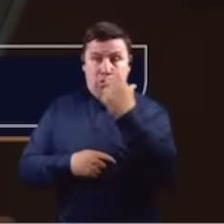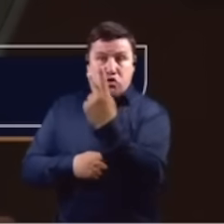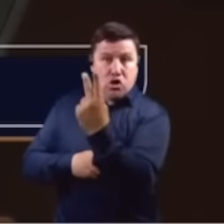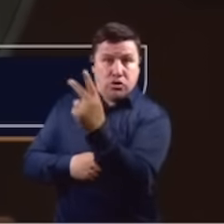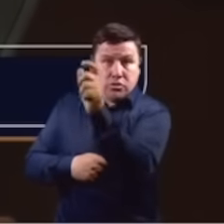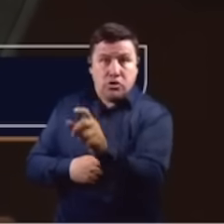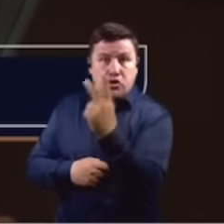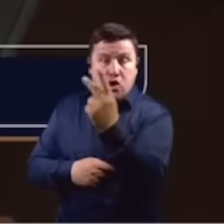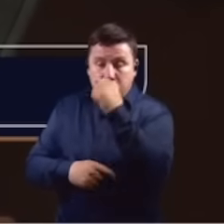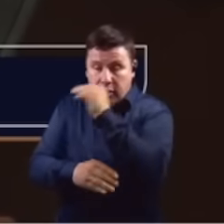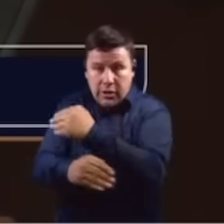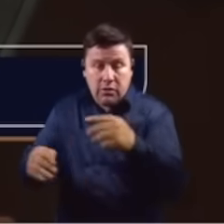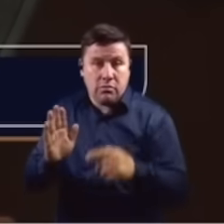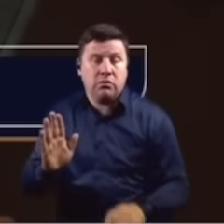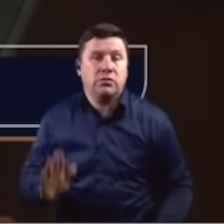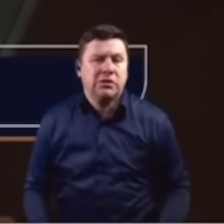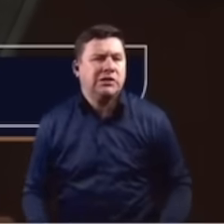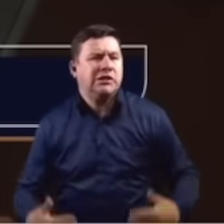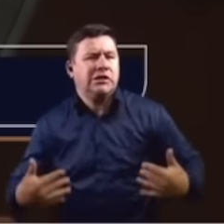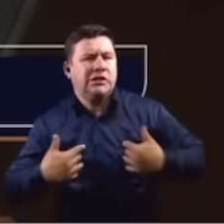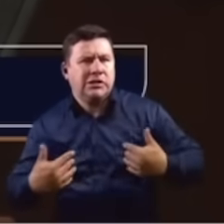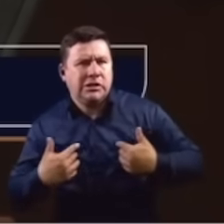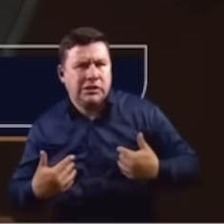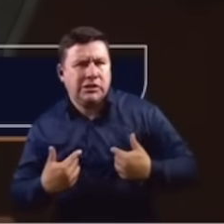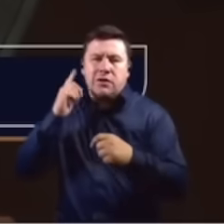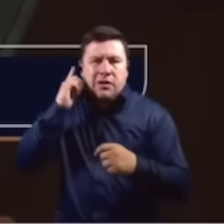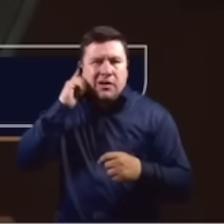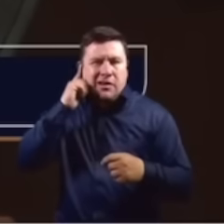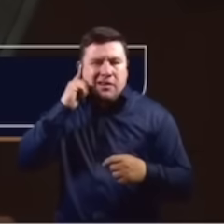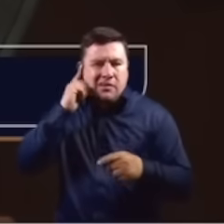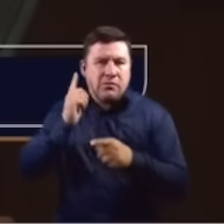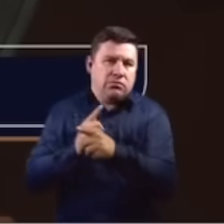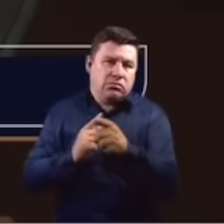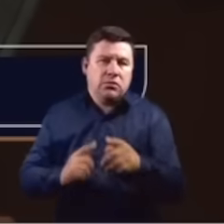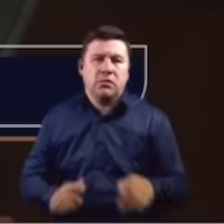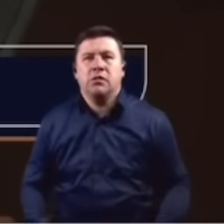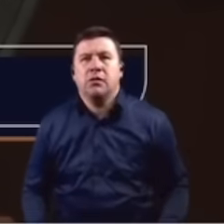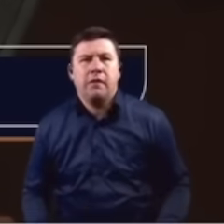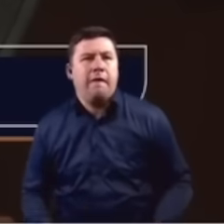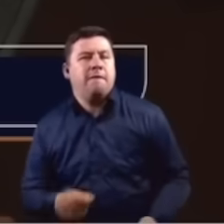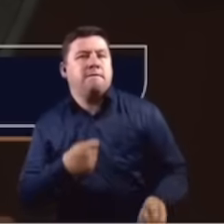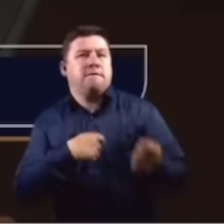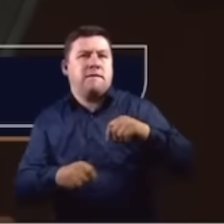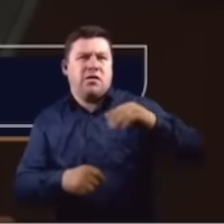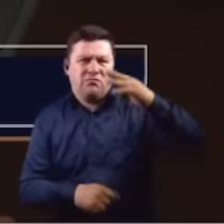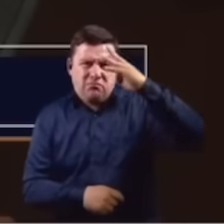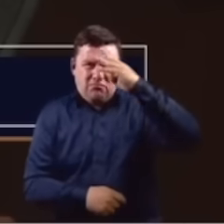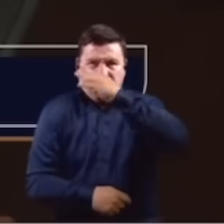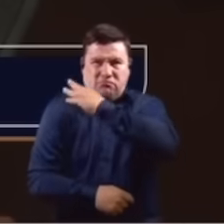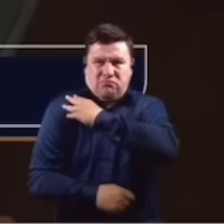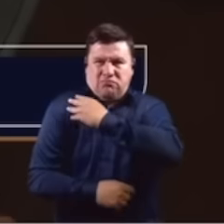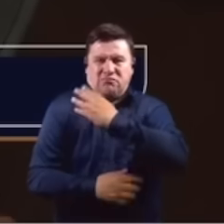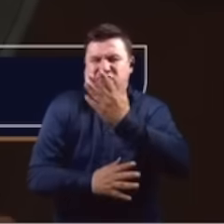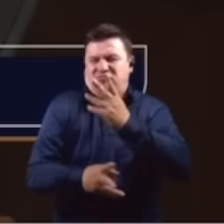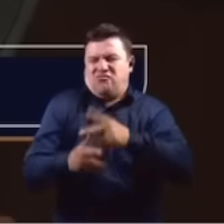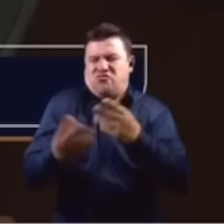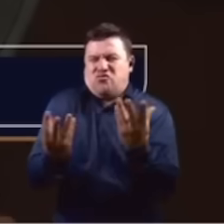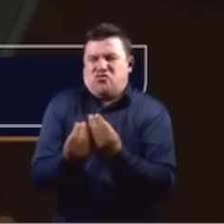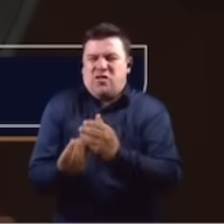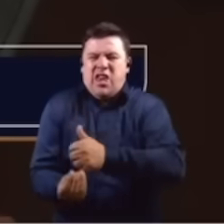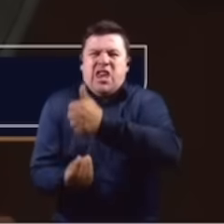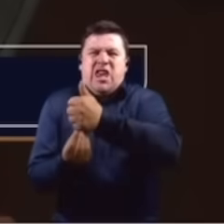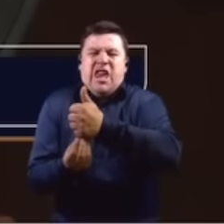Son 2 niños víctimas de una red de trata. Ella, vendida a un comandante de la guerrilla, él